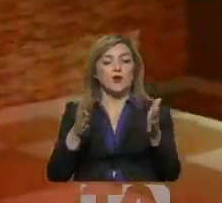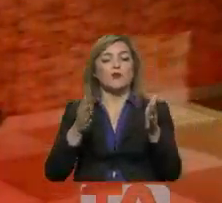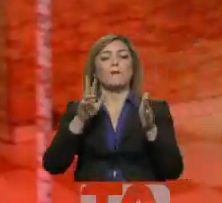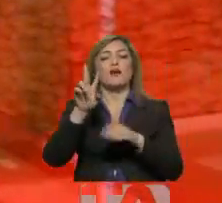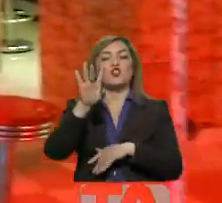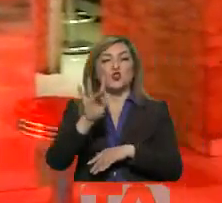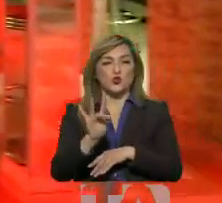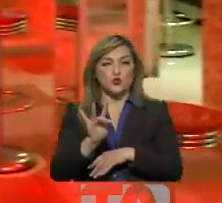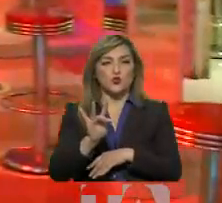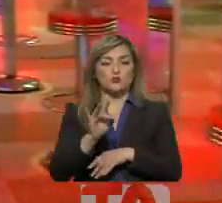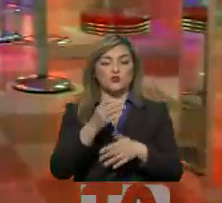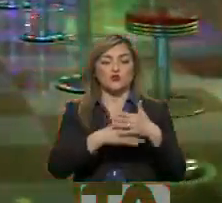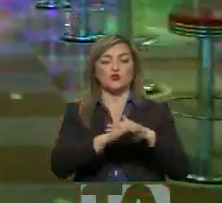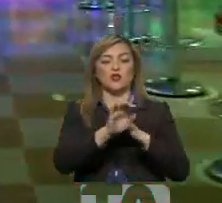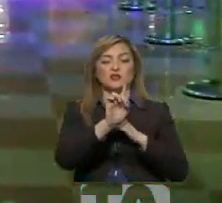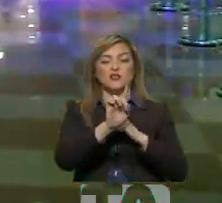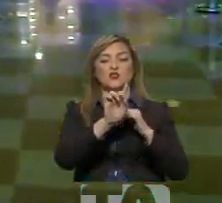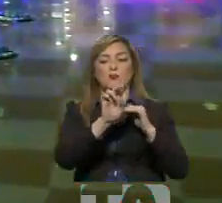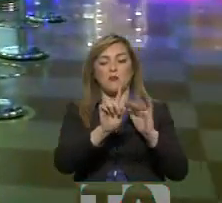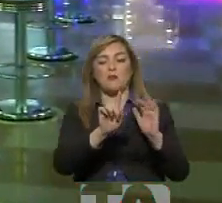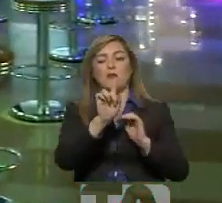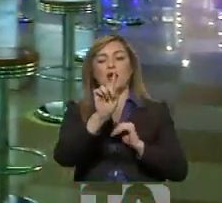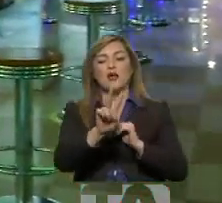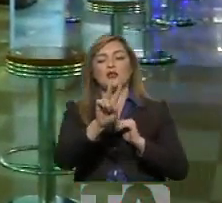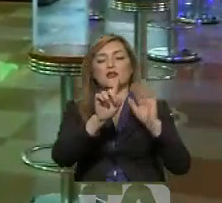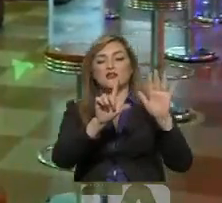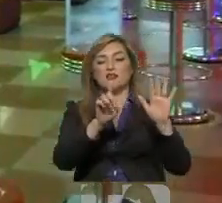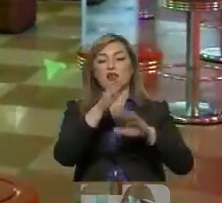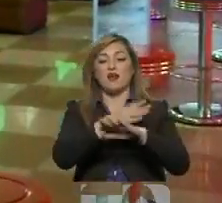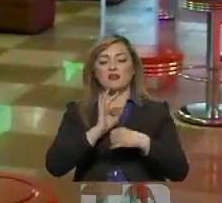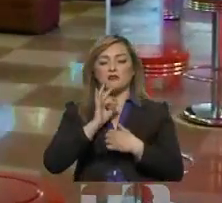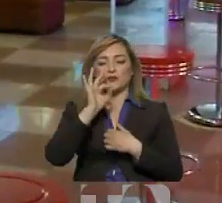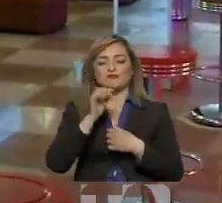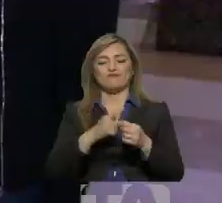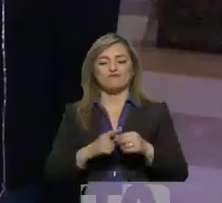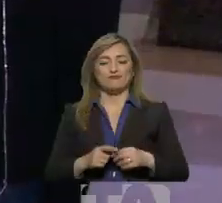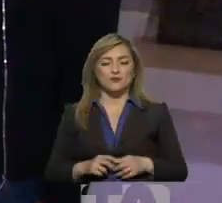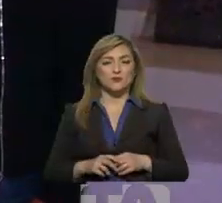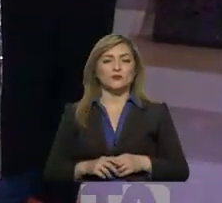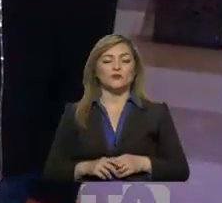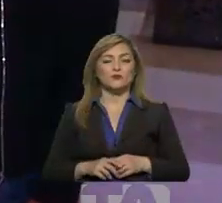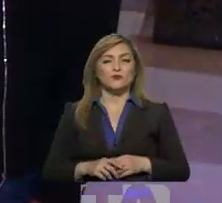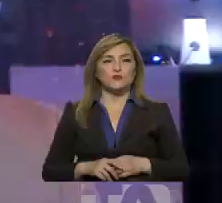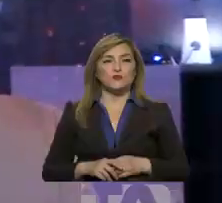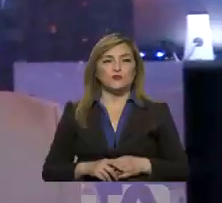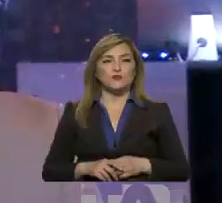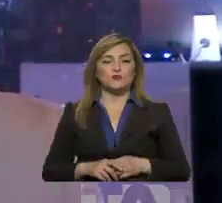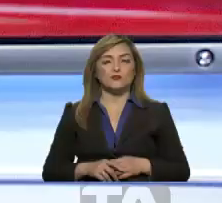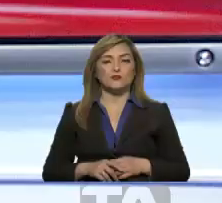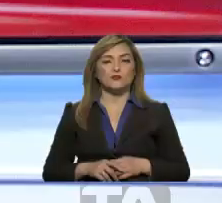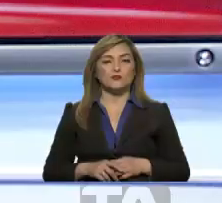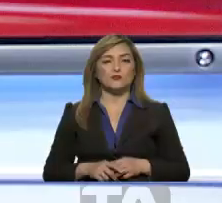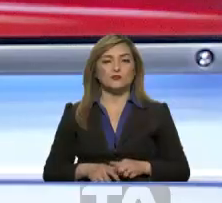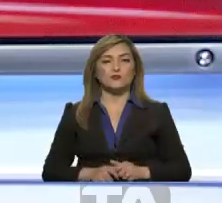centros de tolerancia de los 127 que operaban antes de la pandemia en Quito. Paul Coello, 24